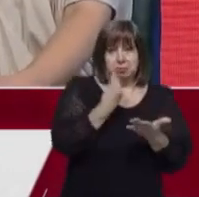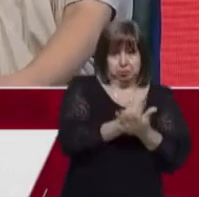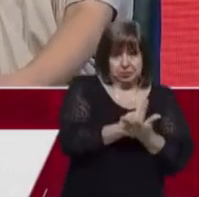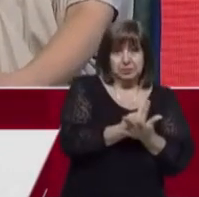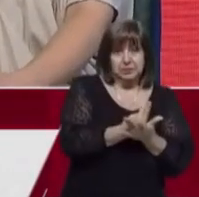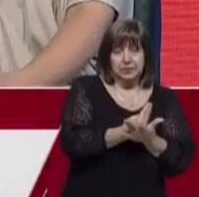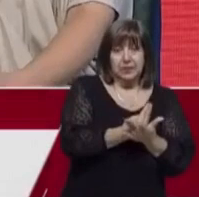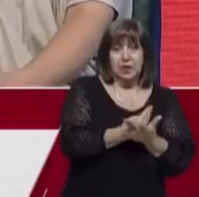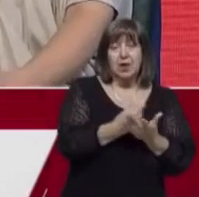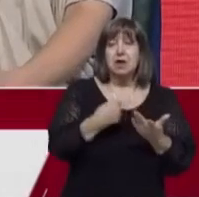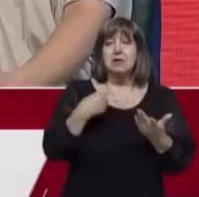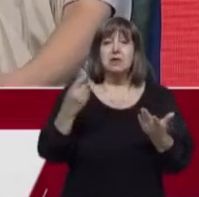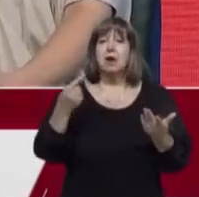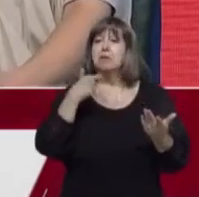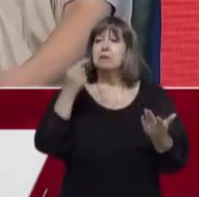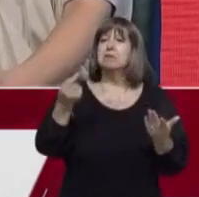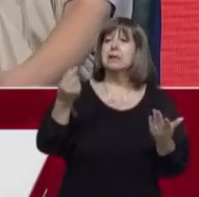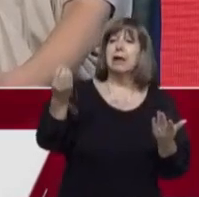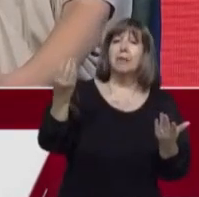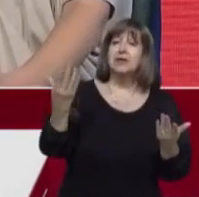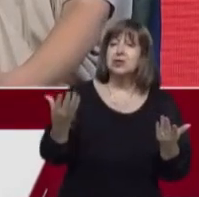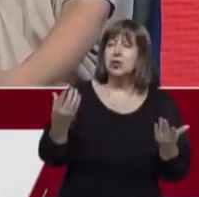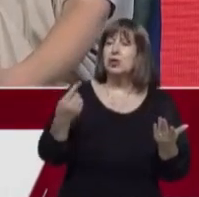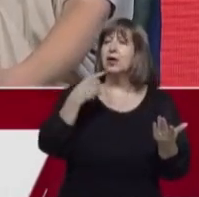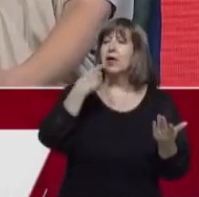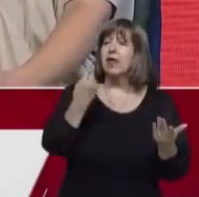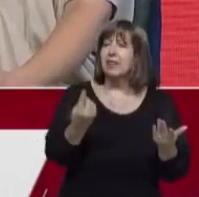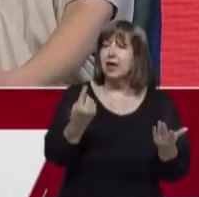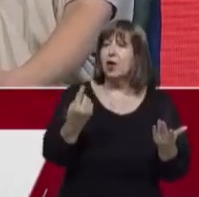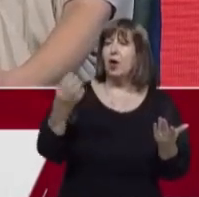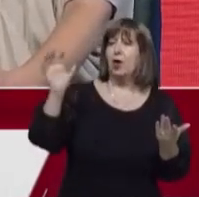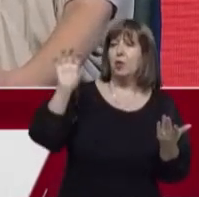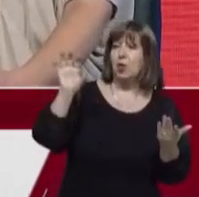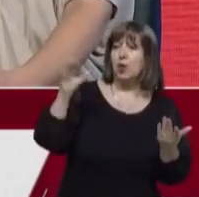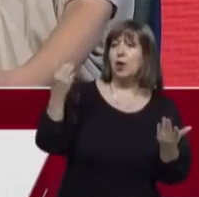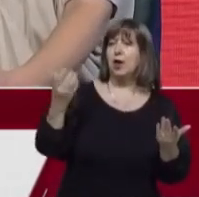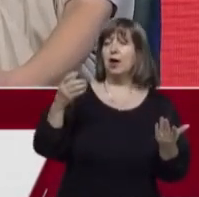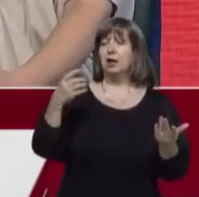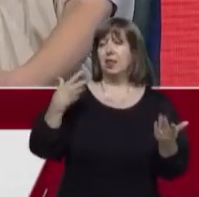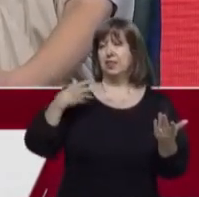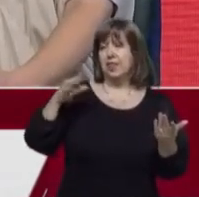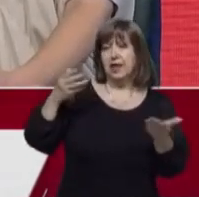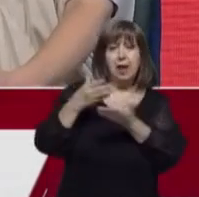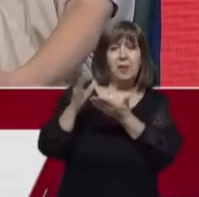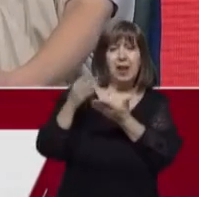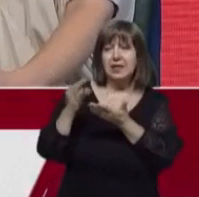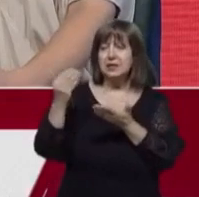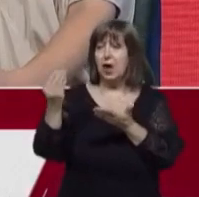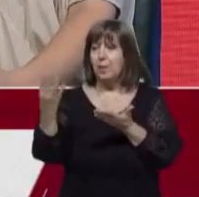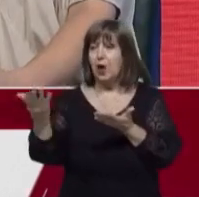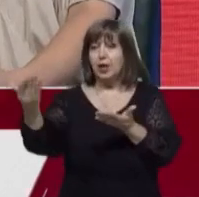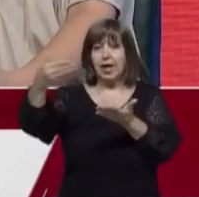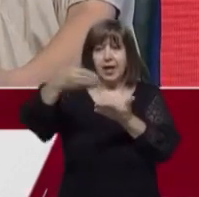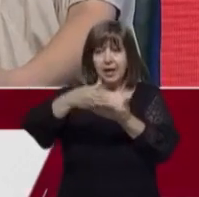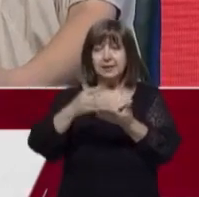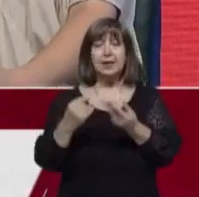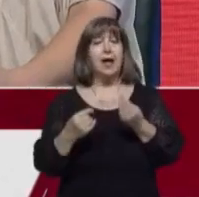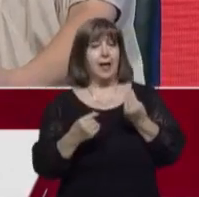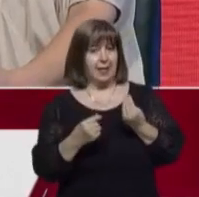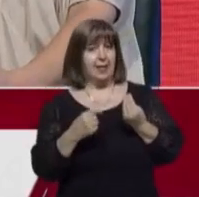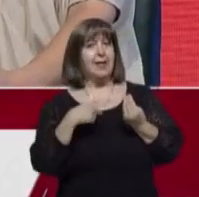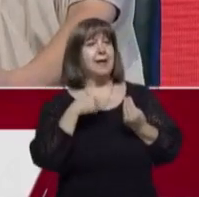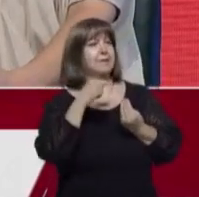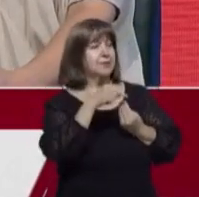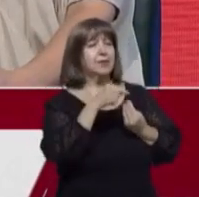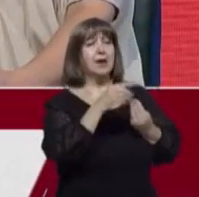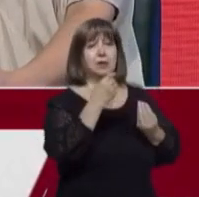el concepto de la persona, el diálogo, el relato que nos puede decir, y de ahí lo derivamos, sí, con una abogada a la Suprema